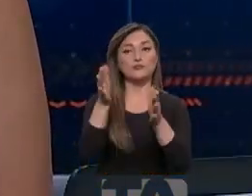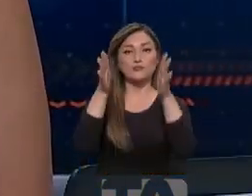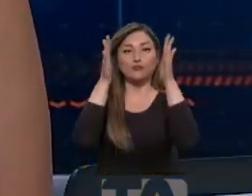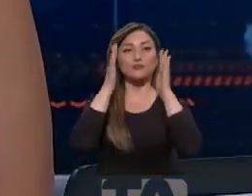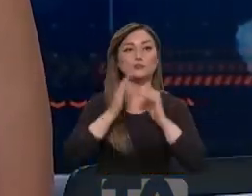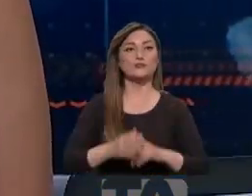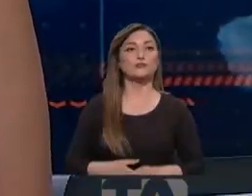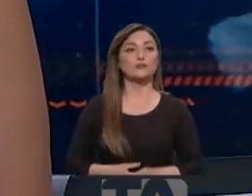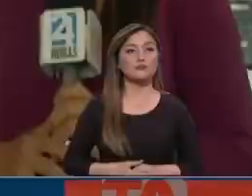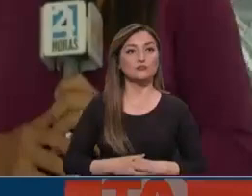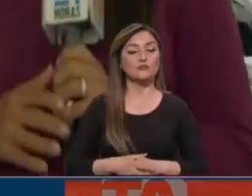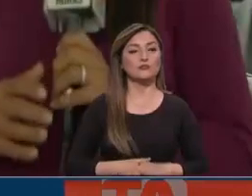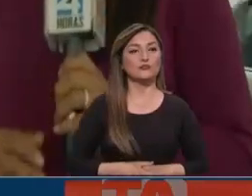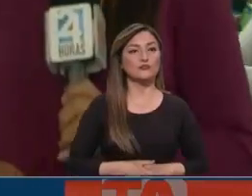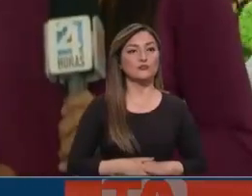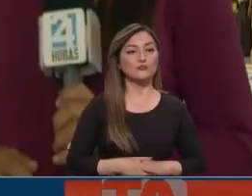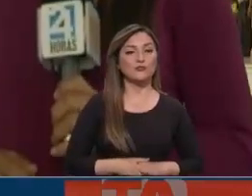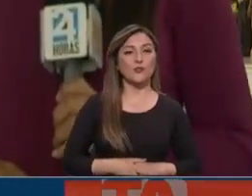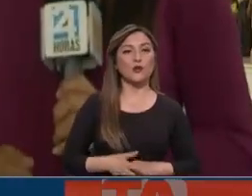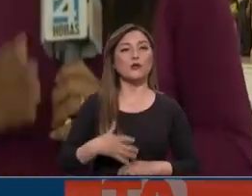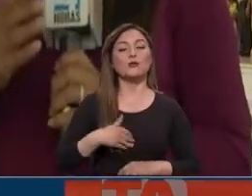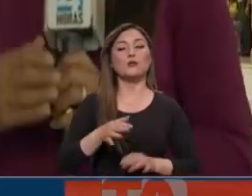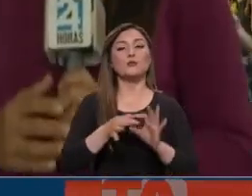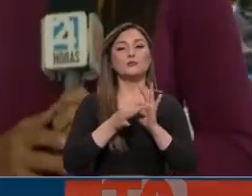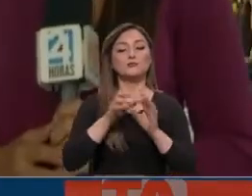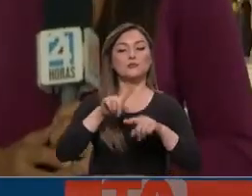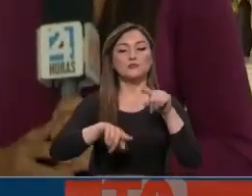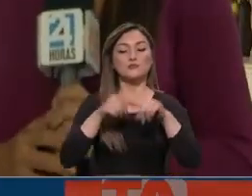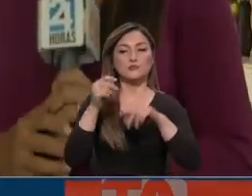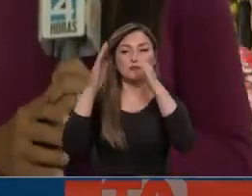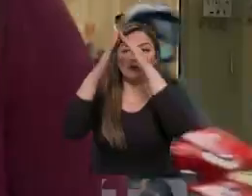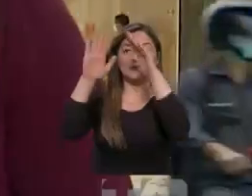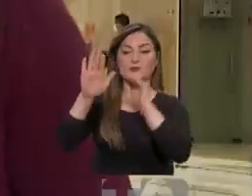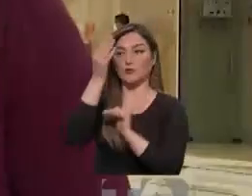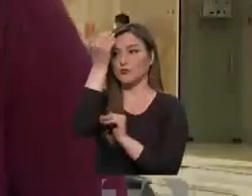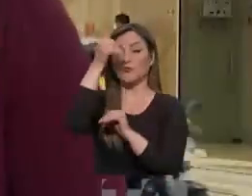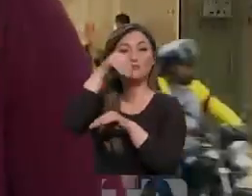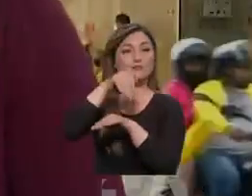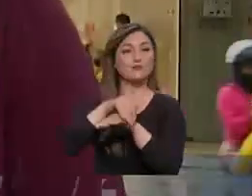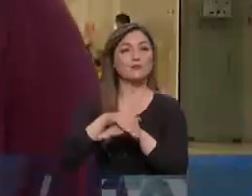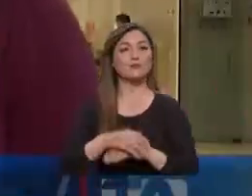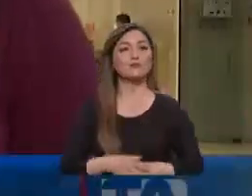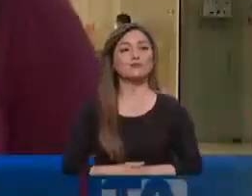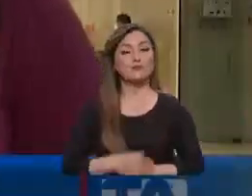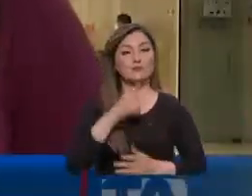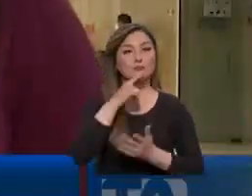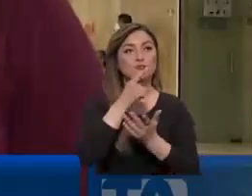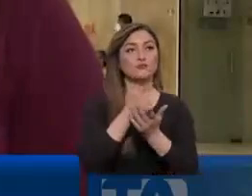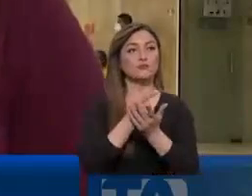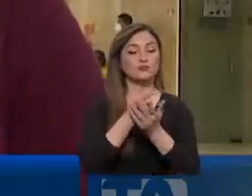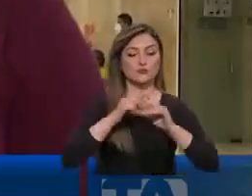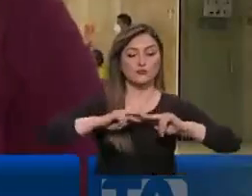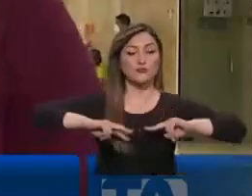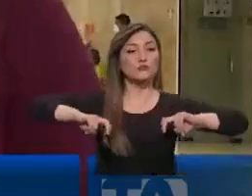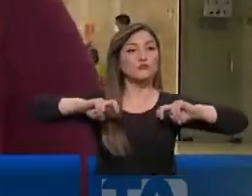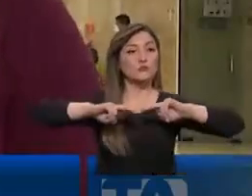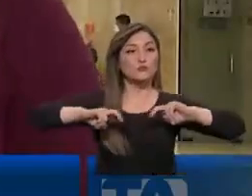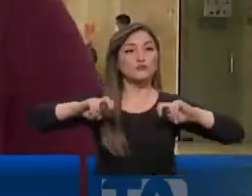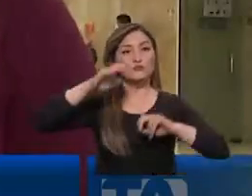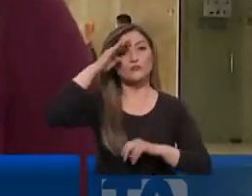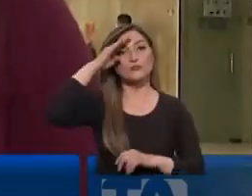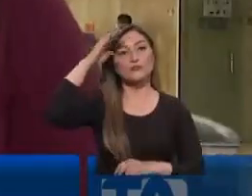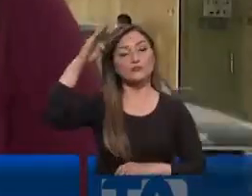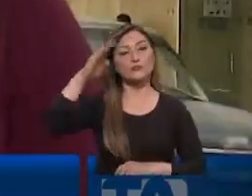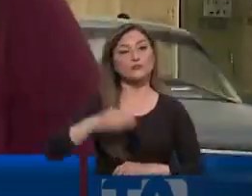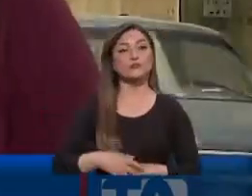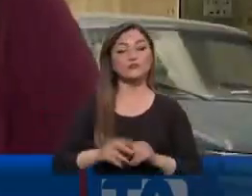escuchamos. ¿Qué tal, compañeras, amigos en casa? Muy buenas tardes. Así es. Según las investigaciones de la